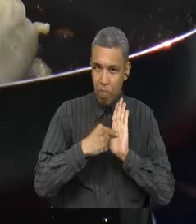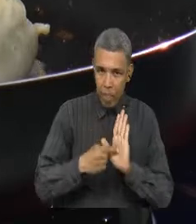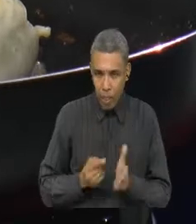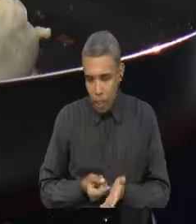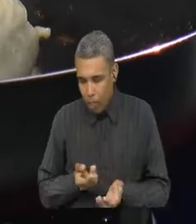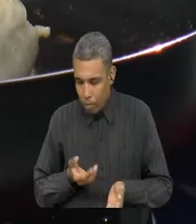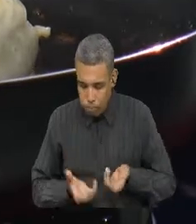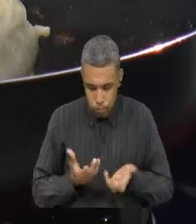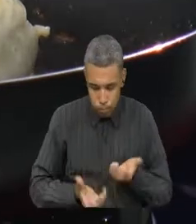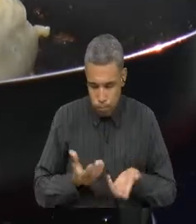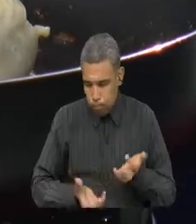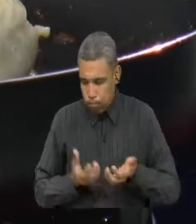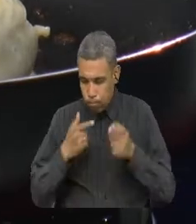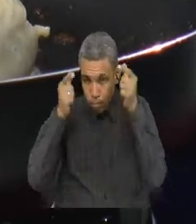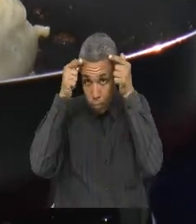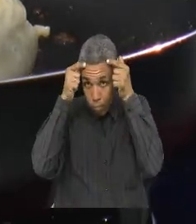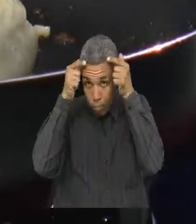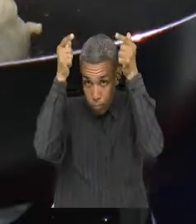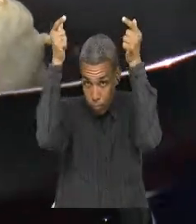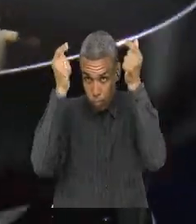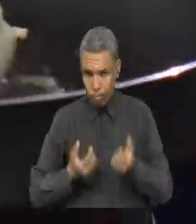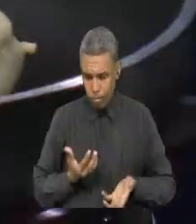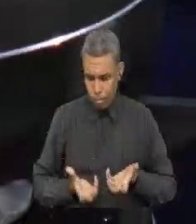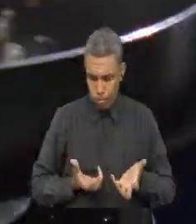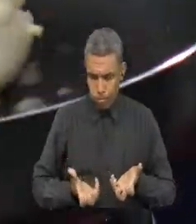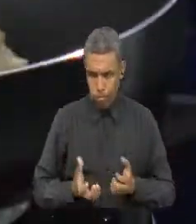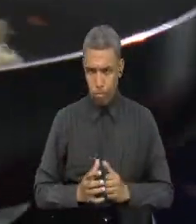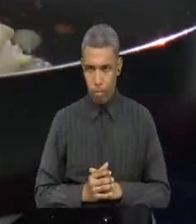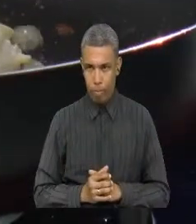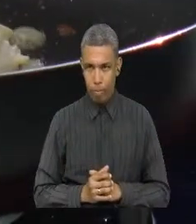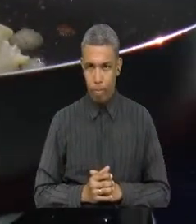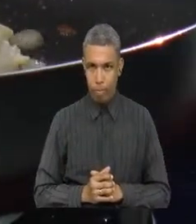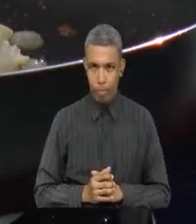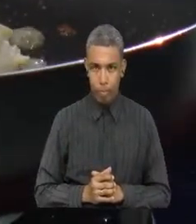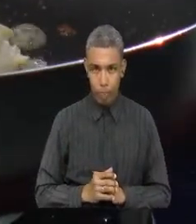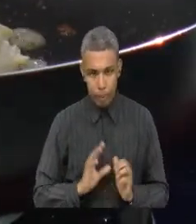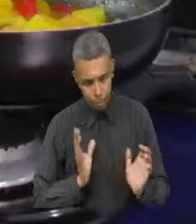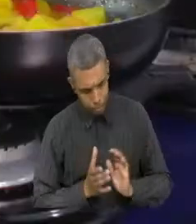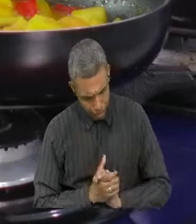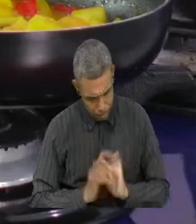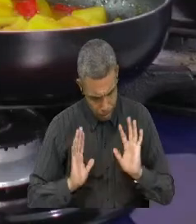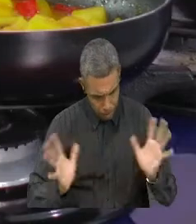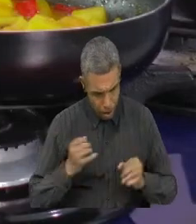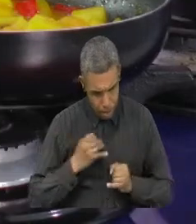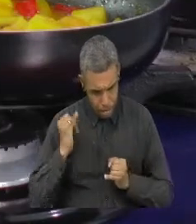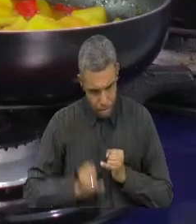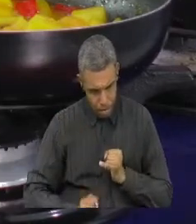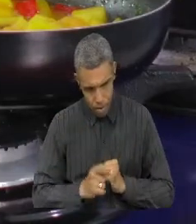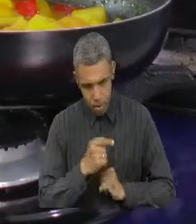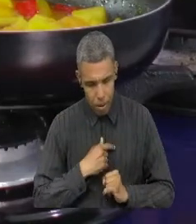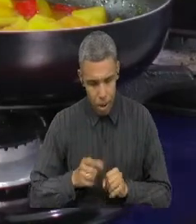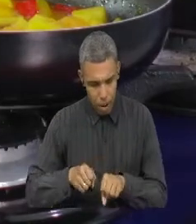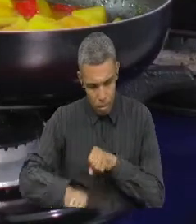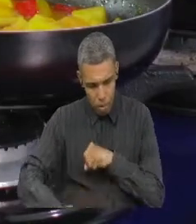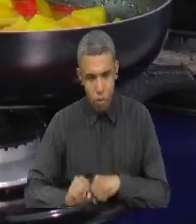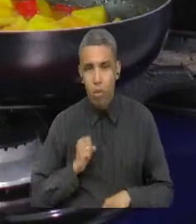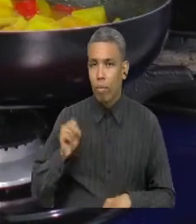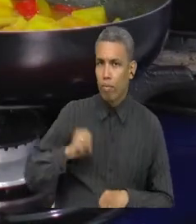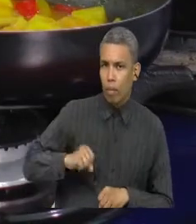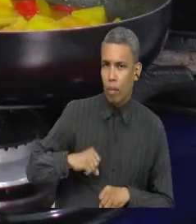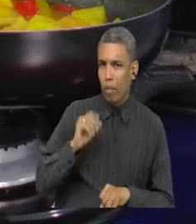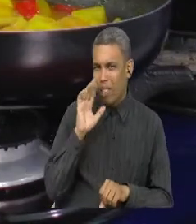Televisión, en su programa A Pedir de Boca. Veo que estás ya aquí terminando. Sí, ya le estoy dando el punto final a la pechuga. Nos faltan unos